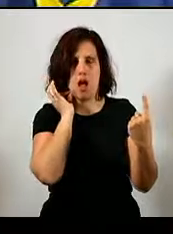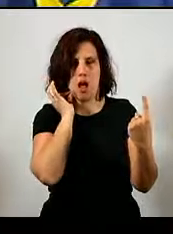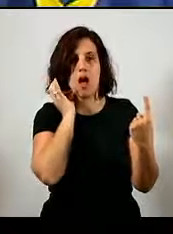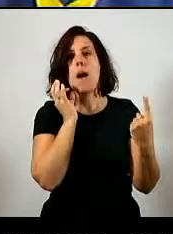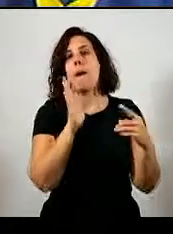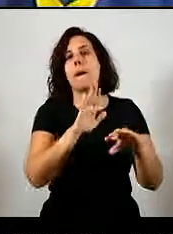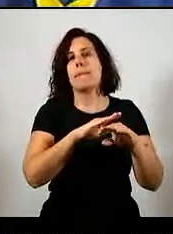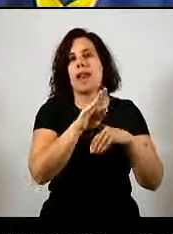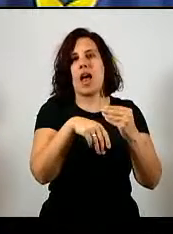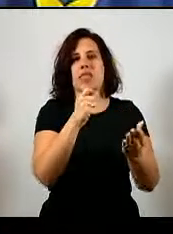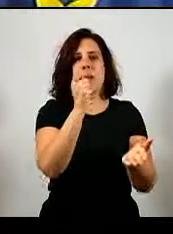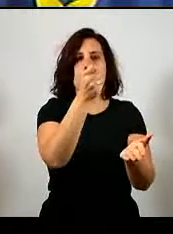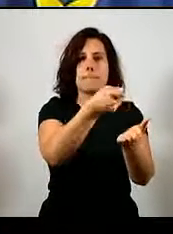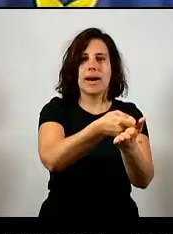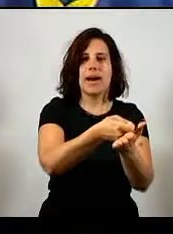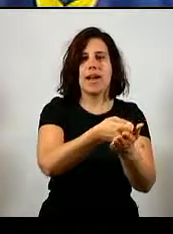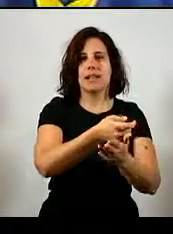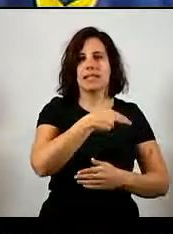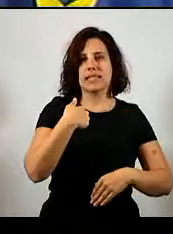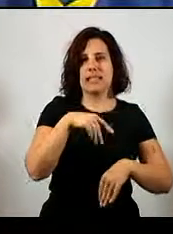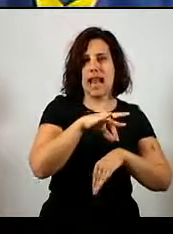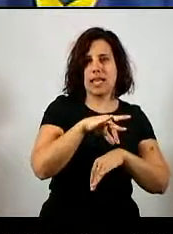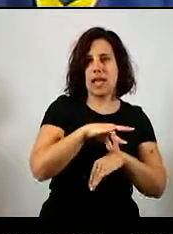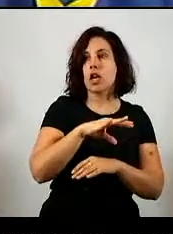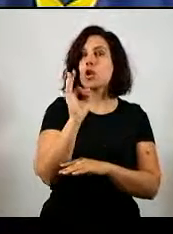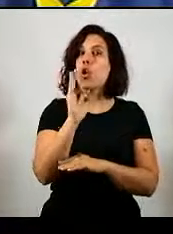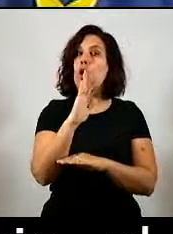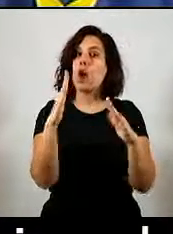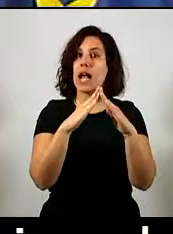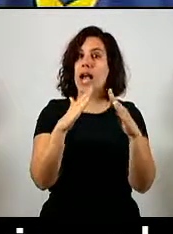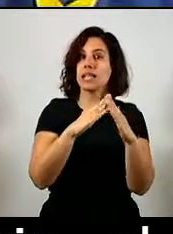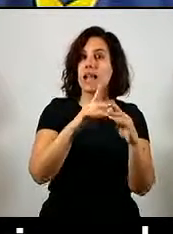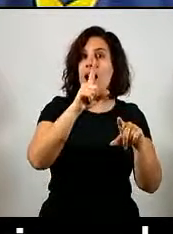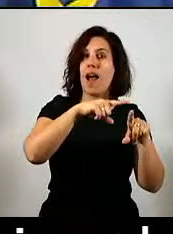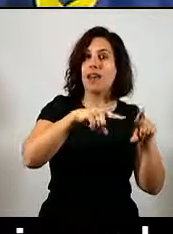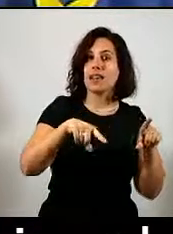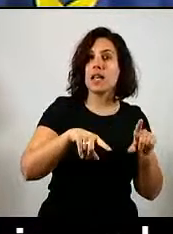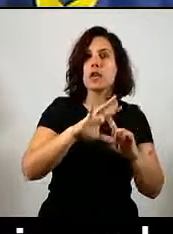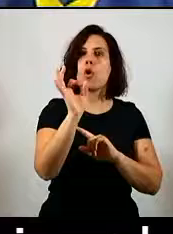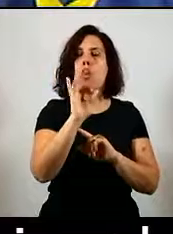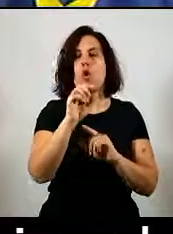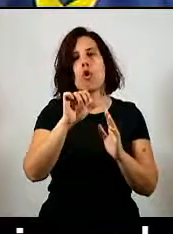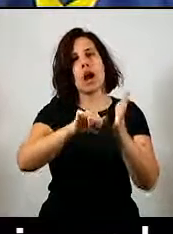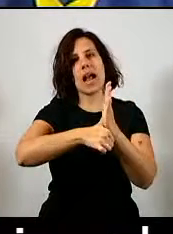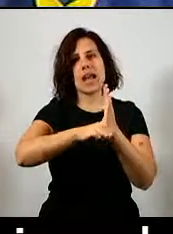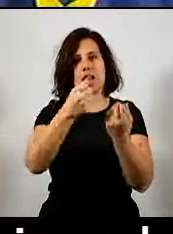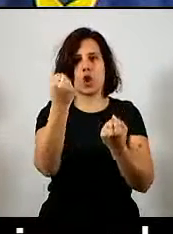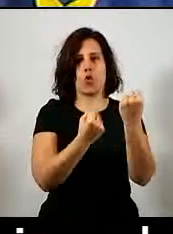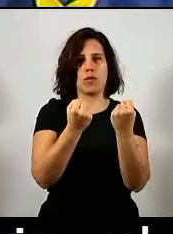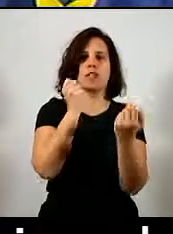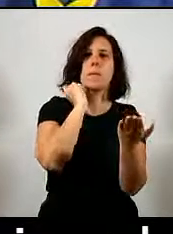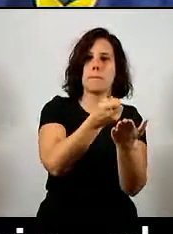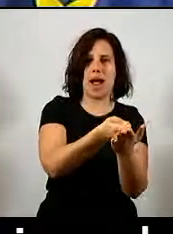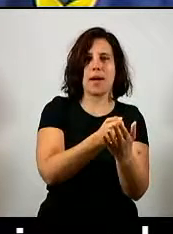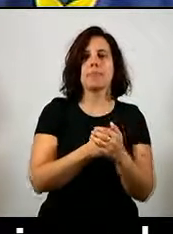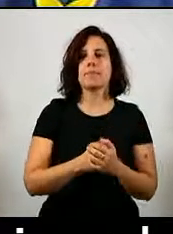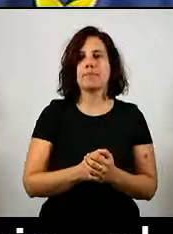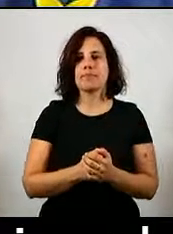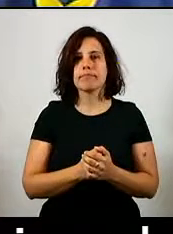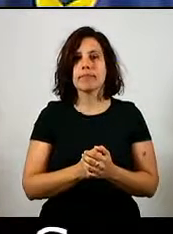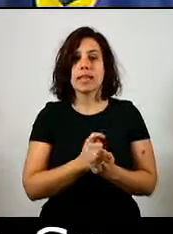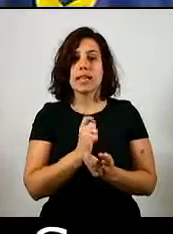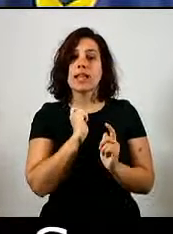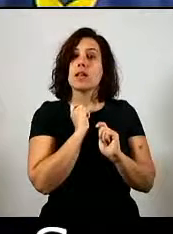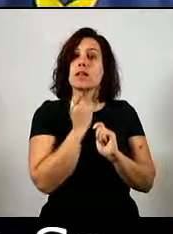de tipo sanitario, al alquiler de una vivienda o a sacarse el carné de conducir. Se concede a las personas